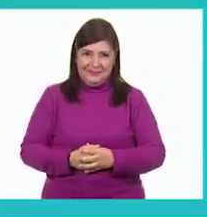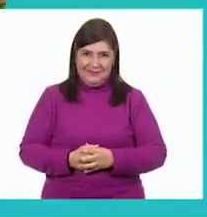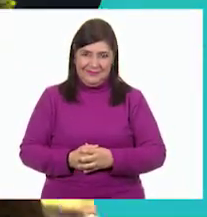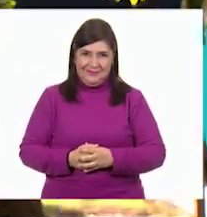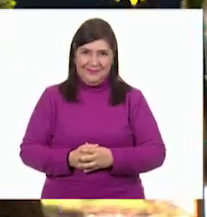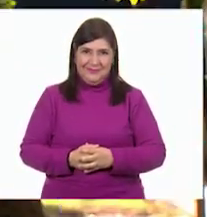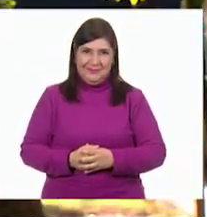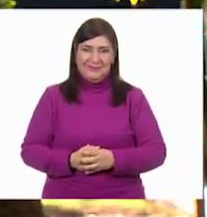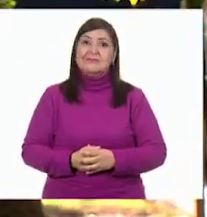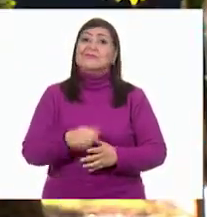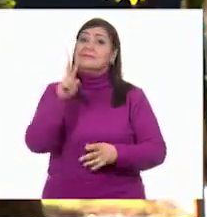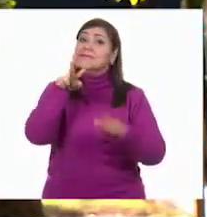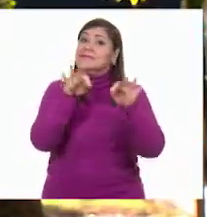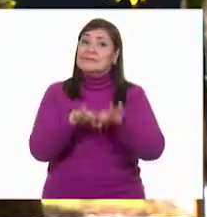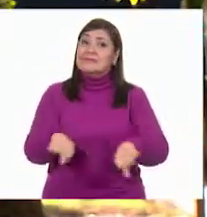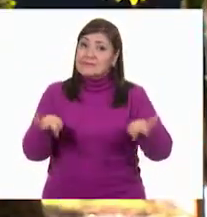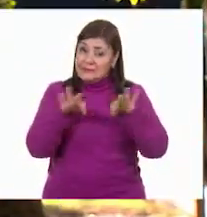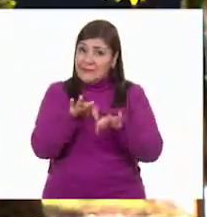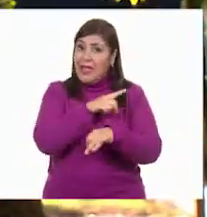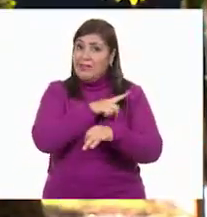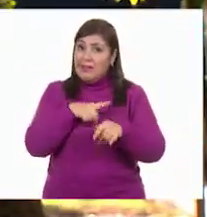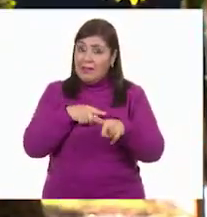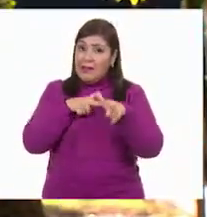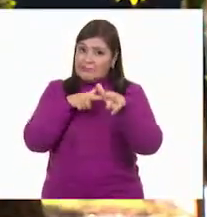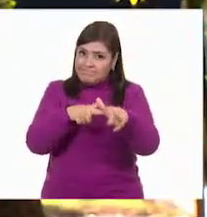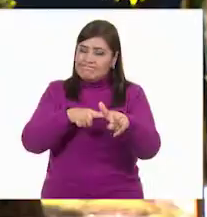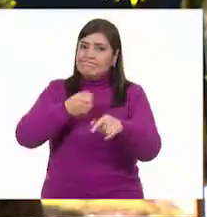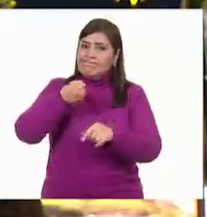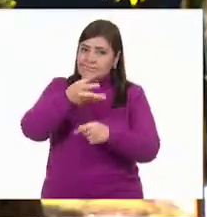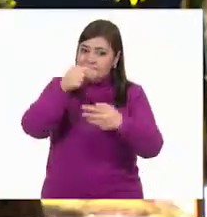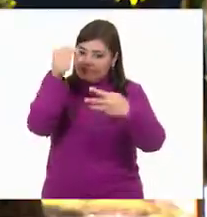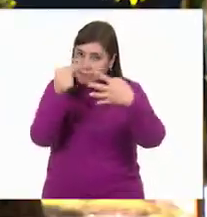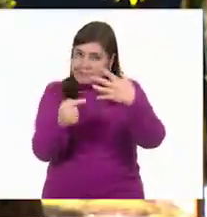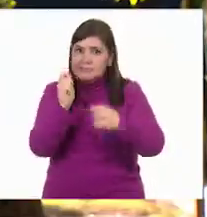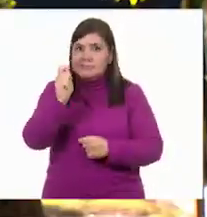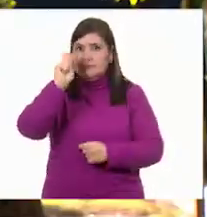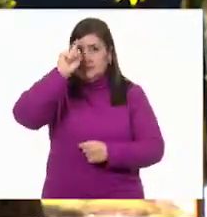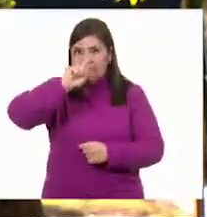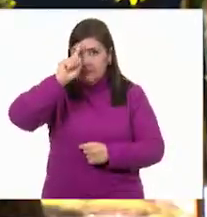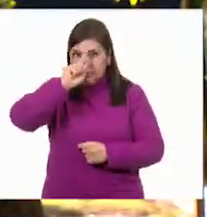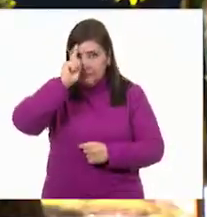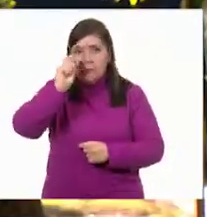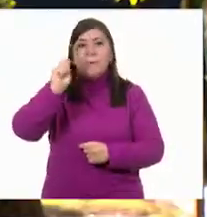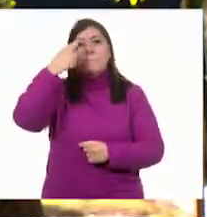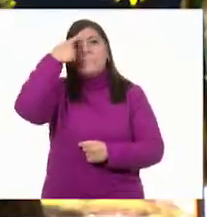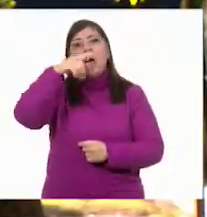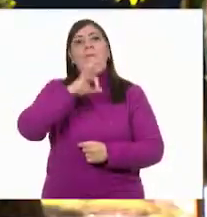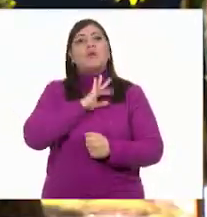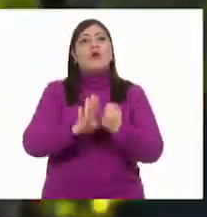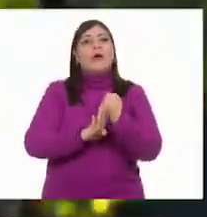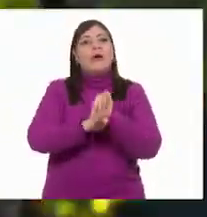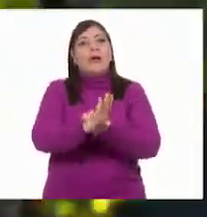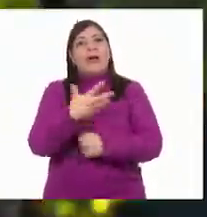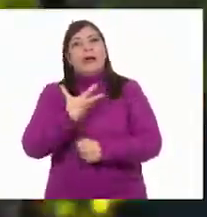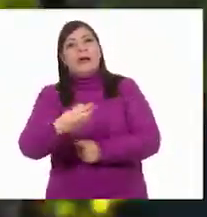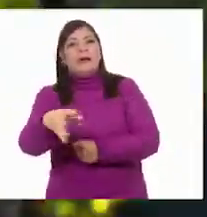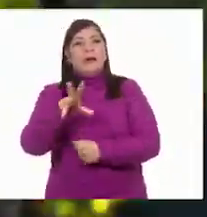Es muy importante continuar con las recomendaciones para evitar contagios de COVID.